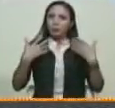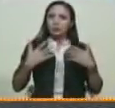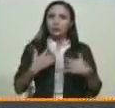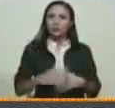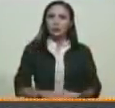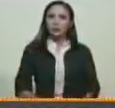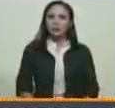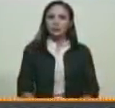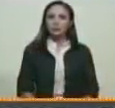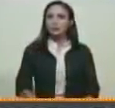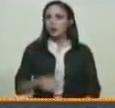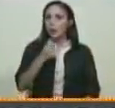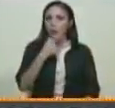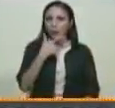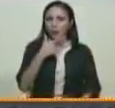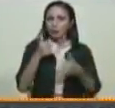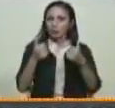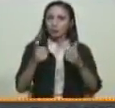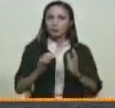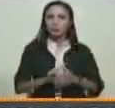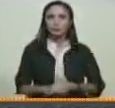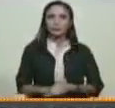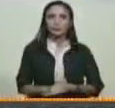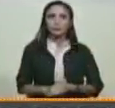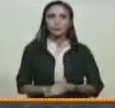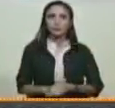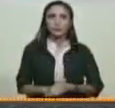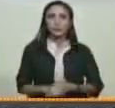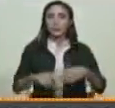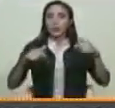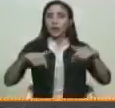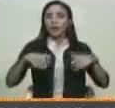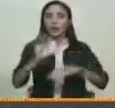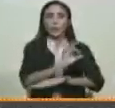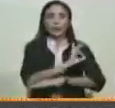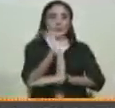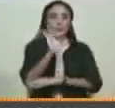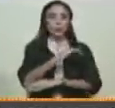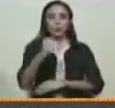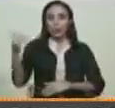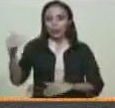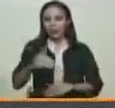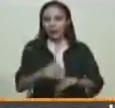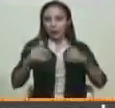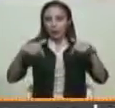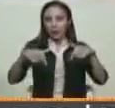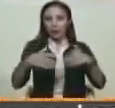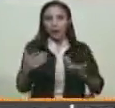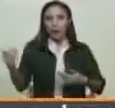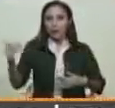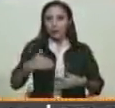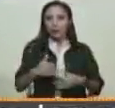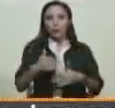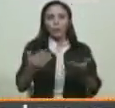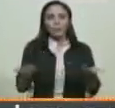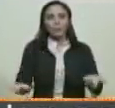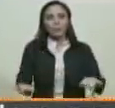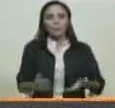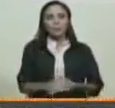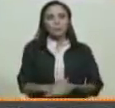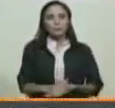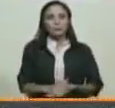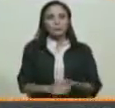Una tarde fresca, muy fresca. Aquí en Barquisimeto he venido a pedirle